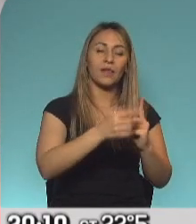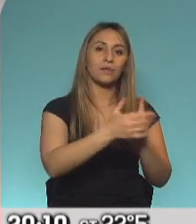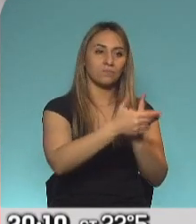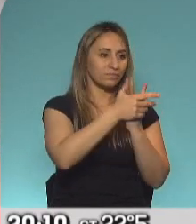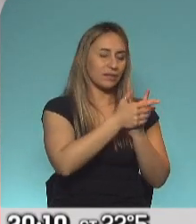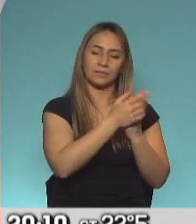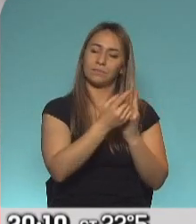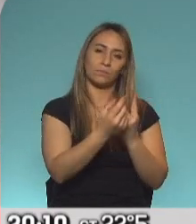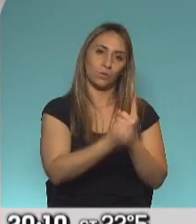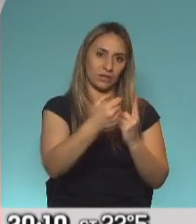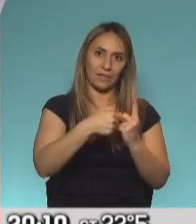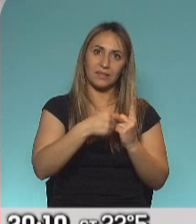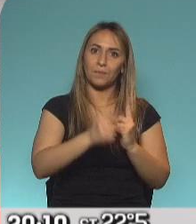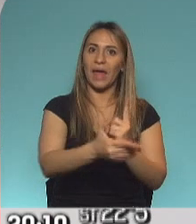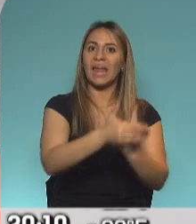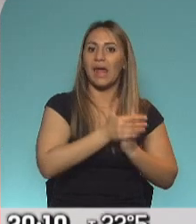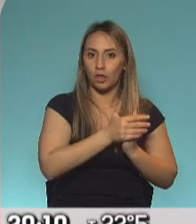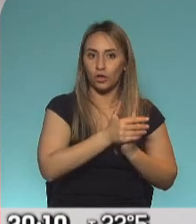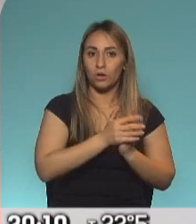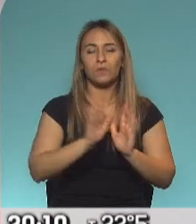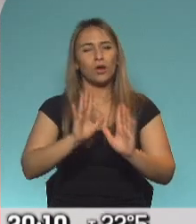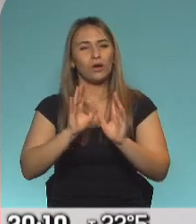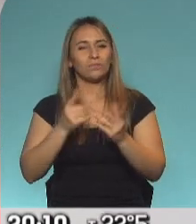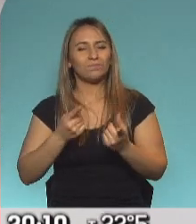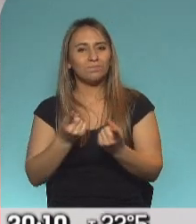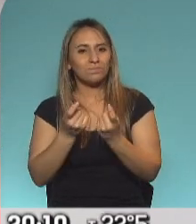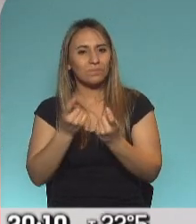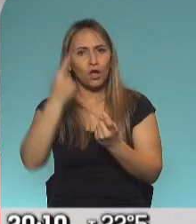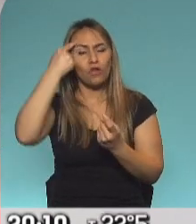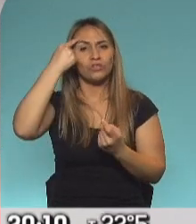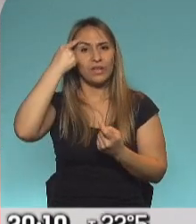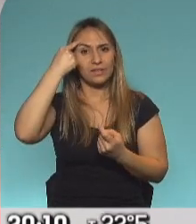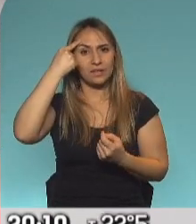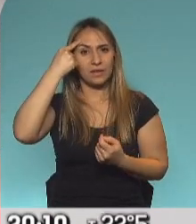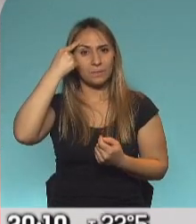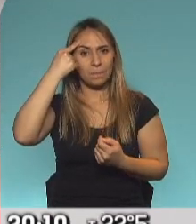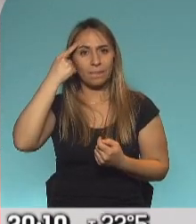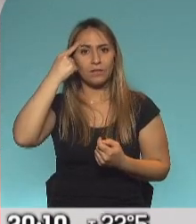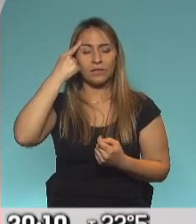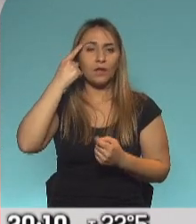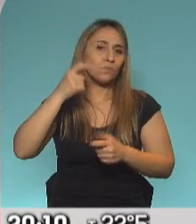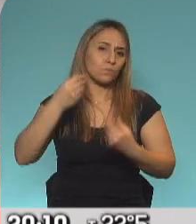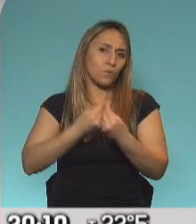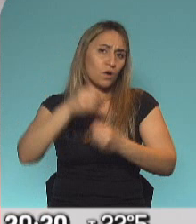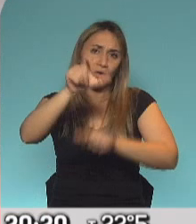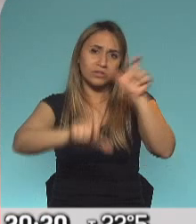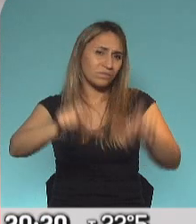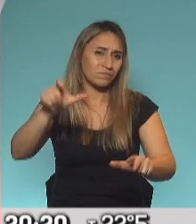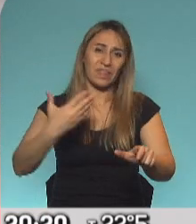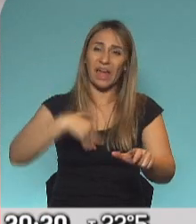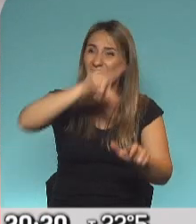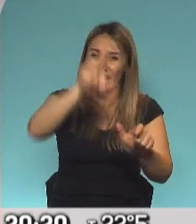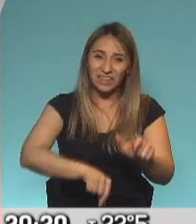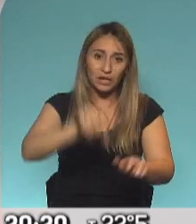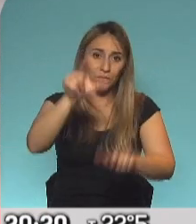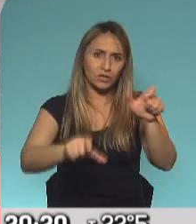sentido realmente nosotros tenemos que ser bien conscientes de que muchos argentinos y argentinas han tomado todas